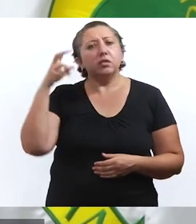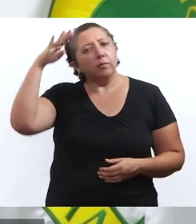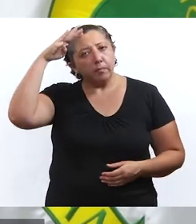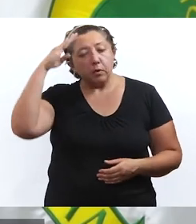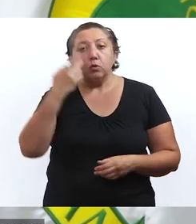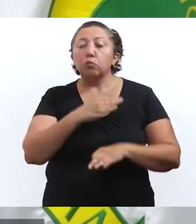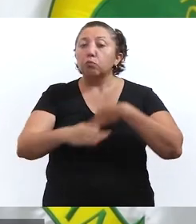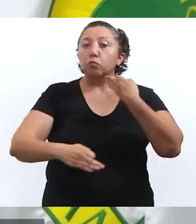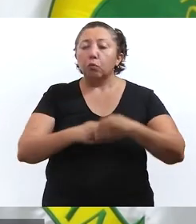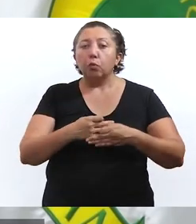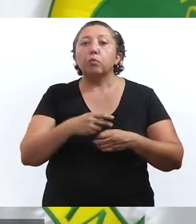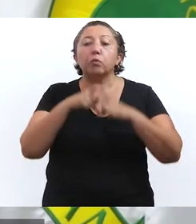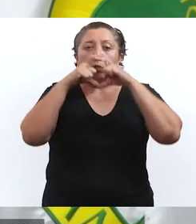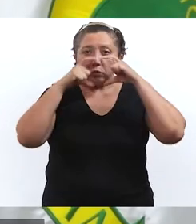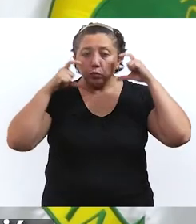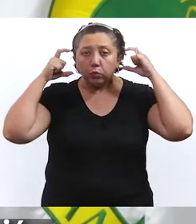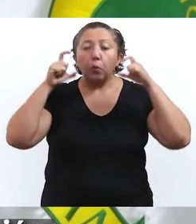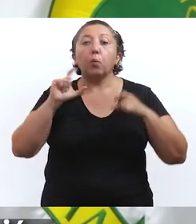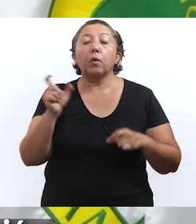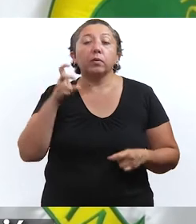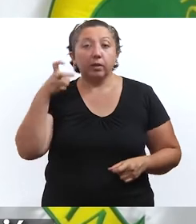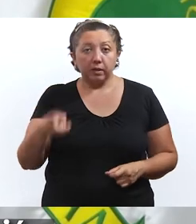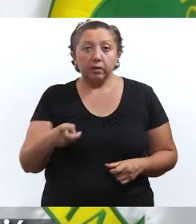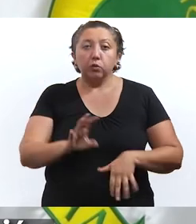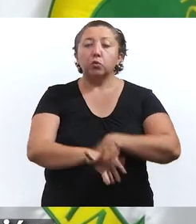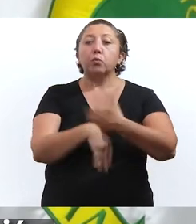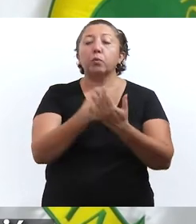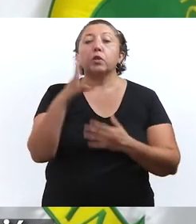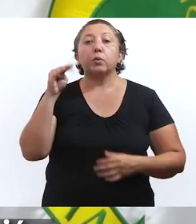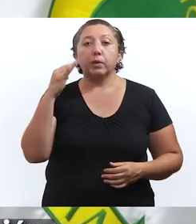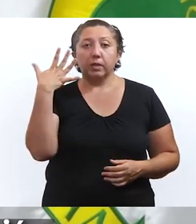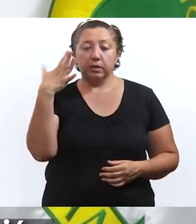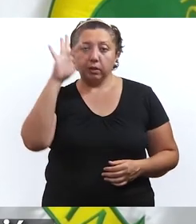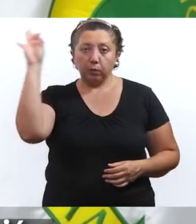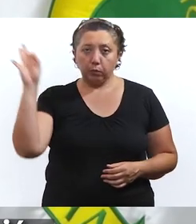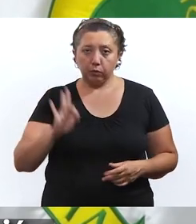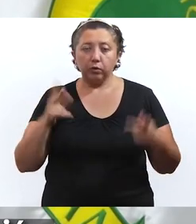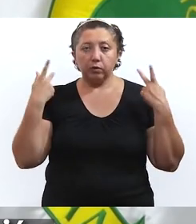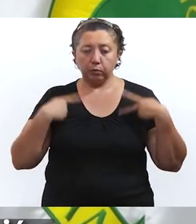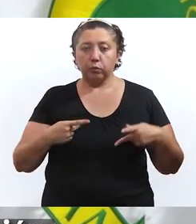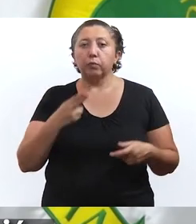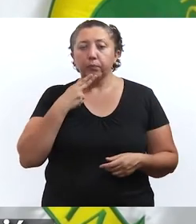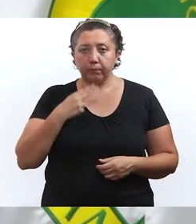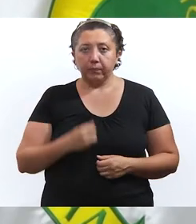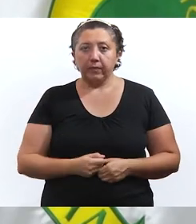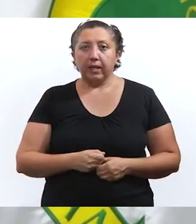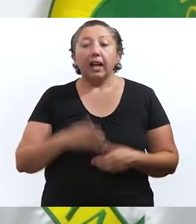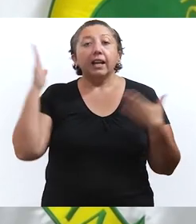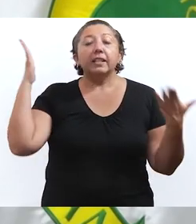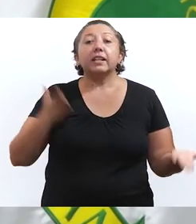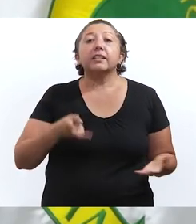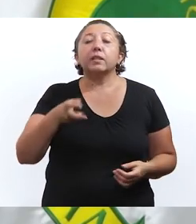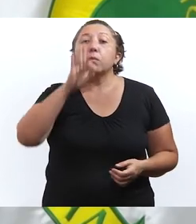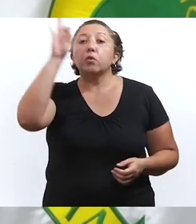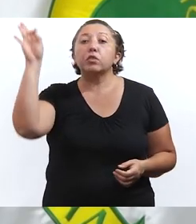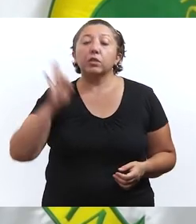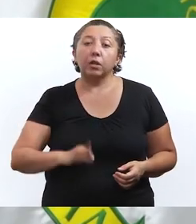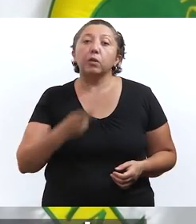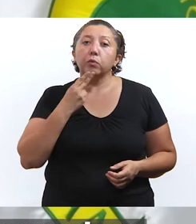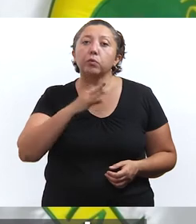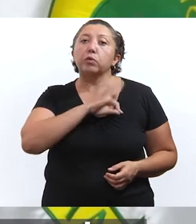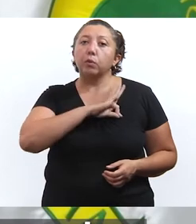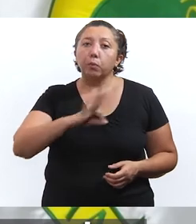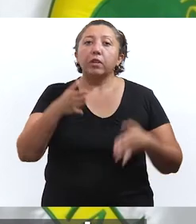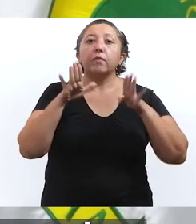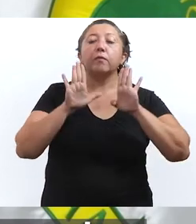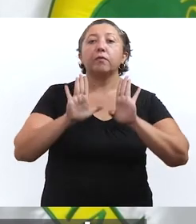se considera universal el uso de cubrebocas cuando este es superior al 95% de la población. Al llegar a este porcentaje de uso,